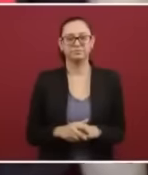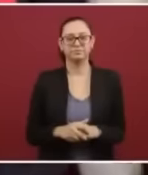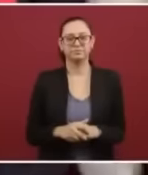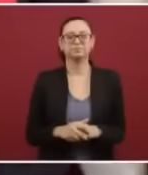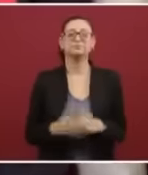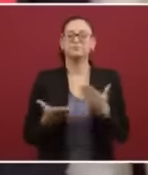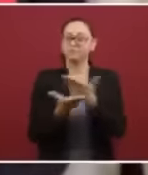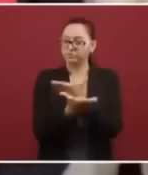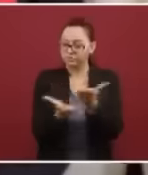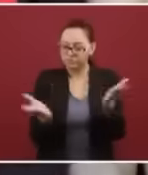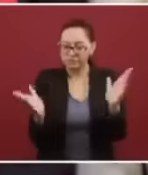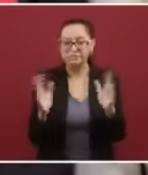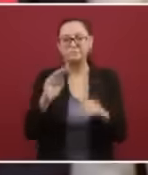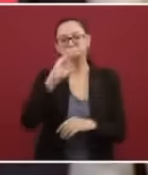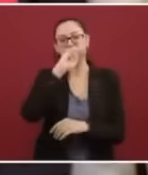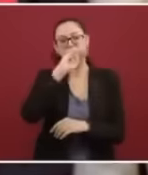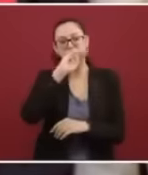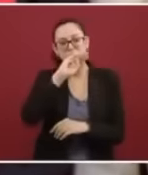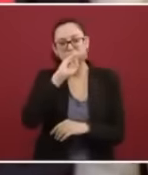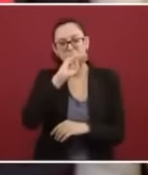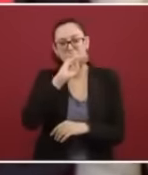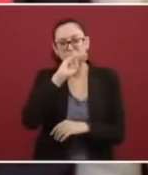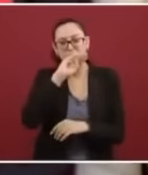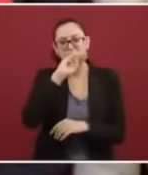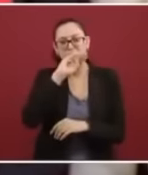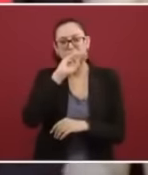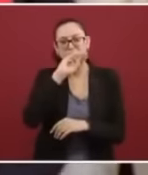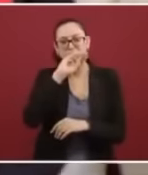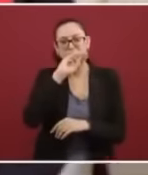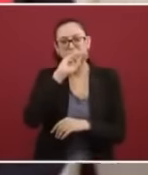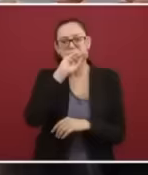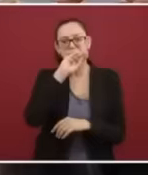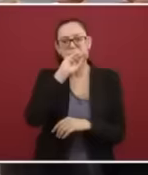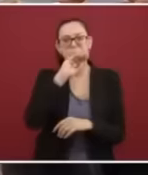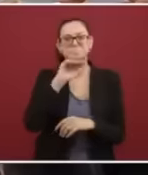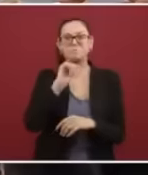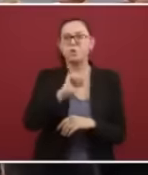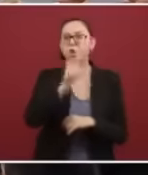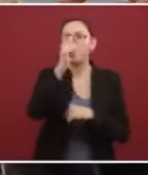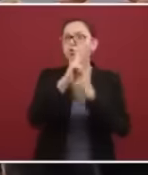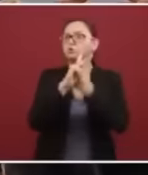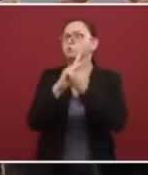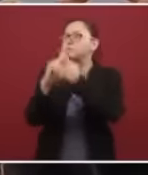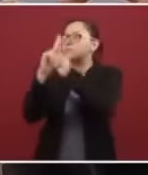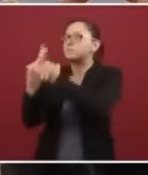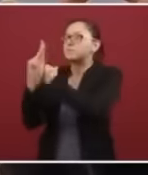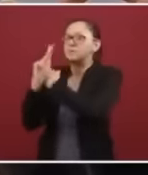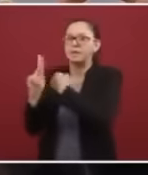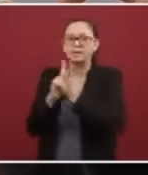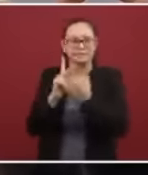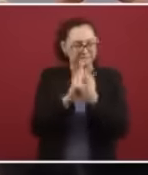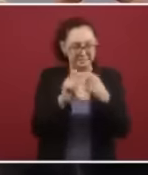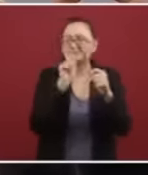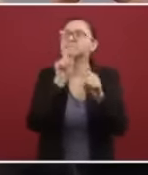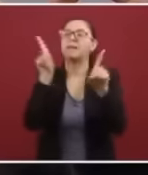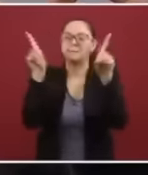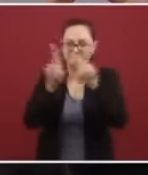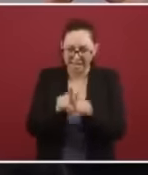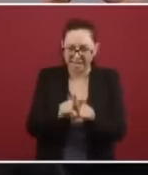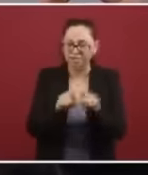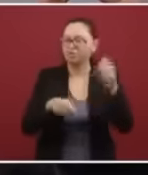las mamás que están en otros países, las que